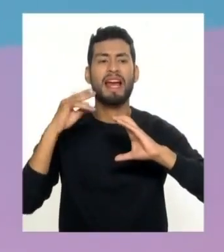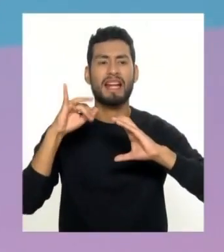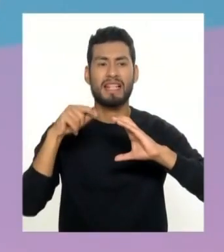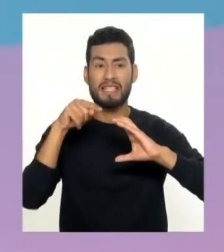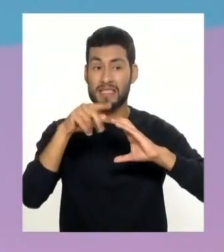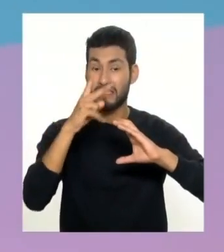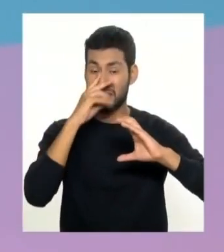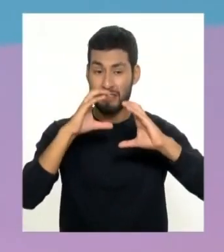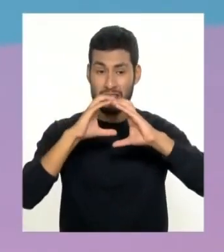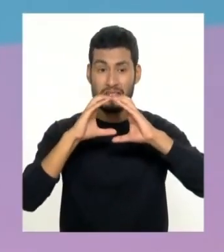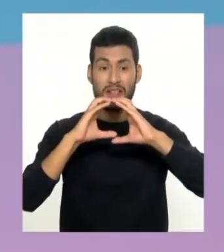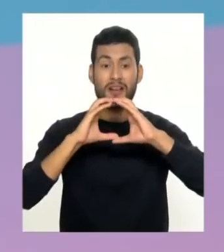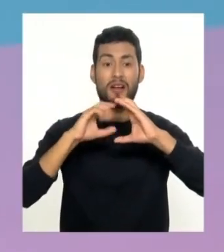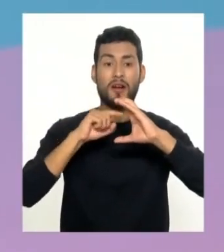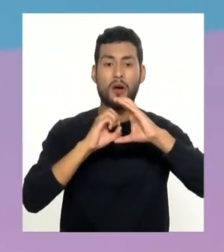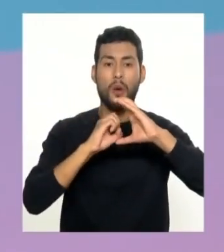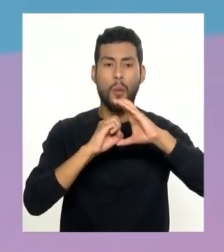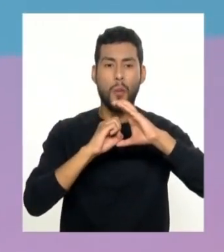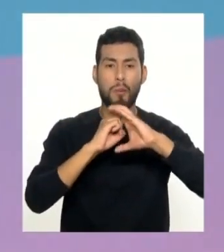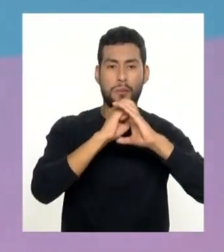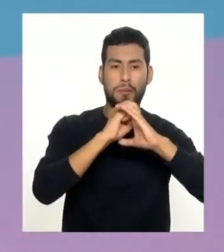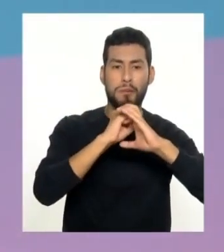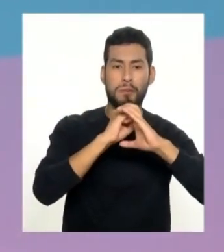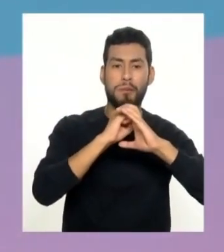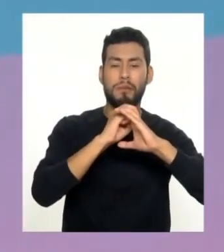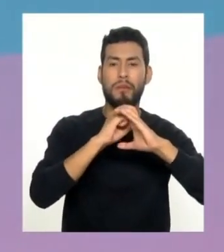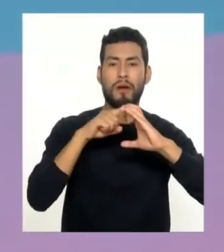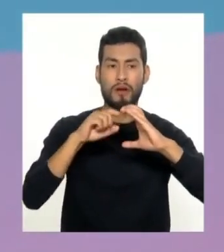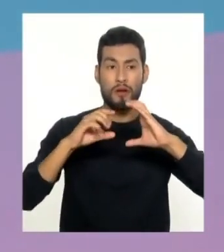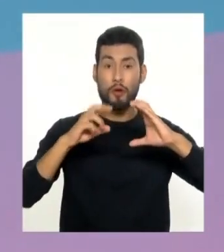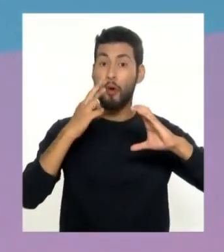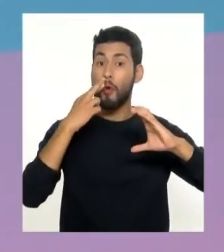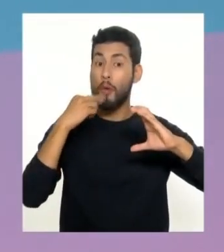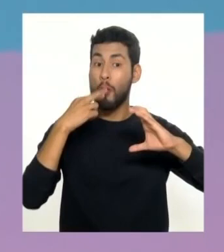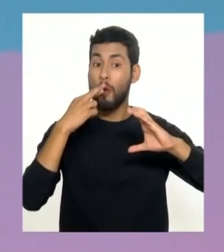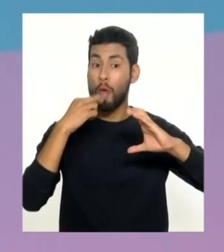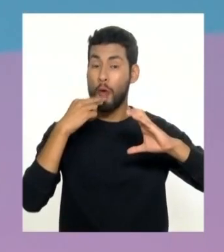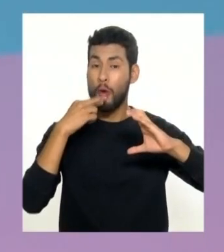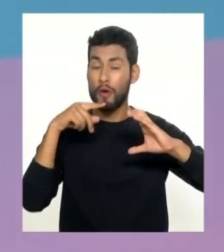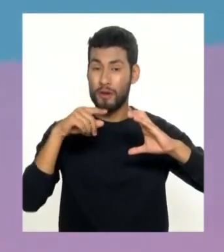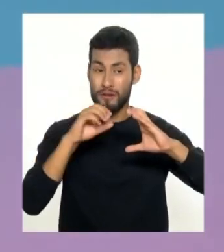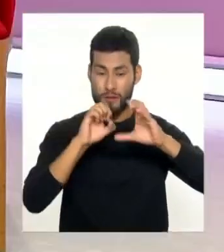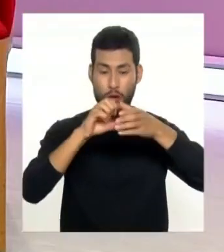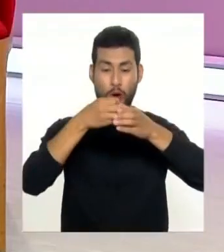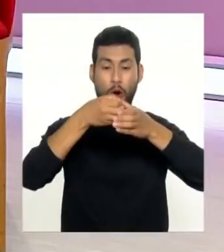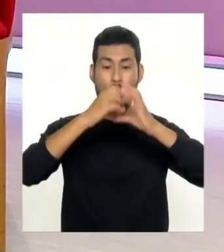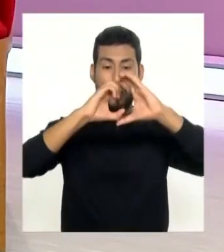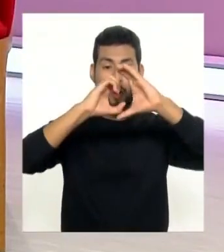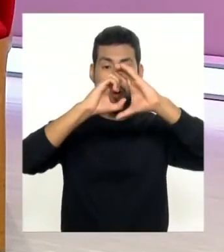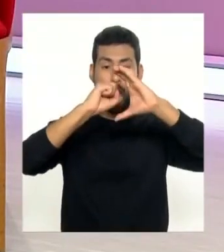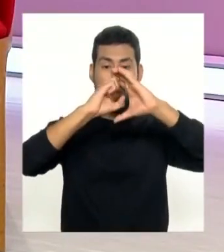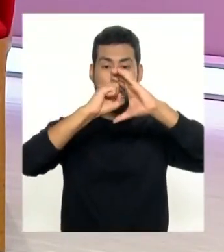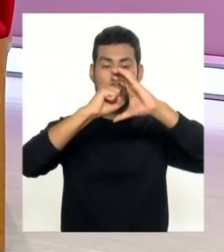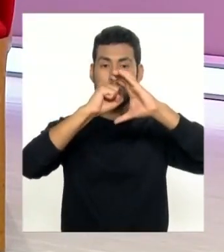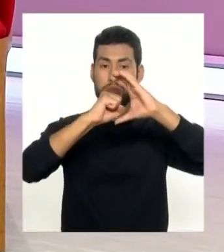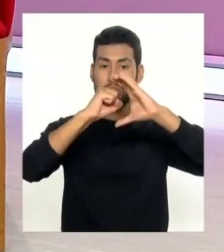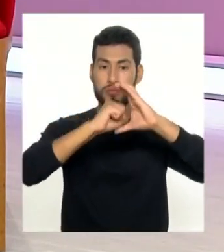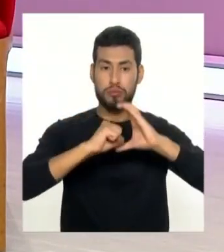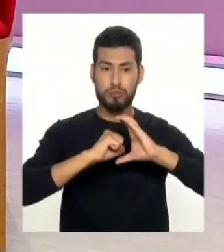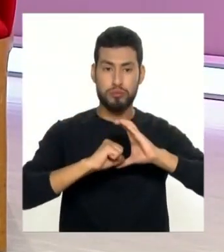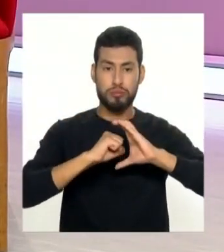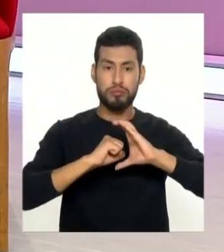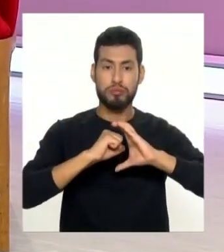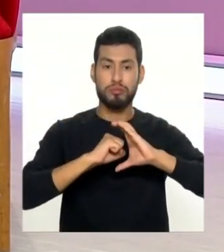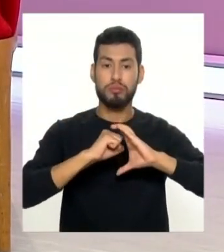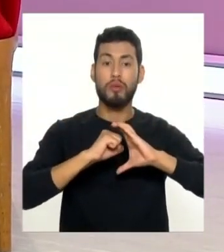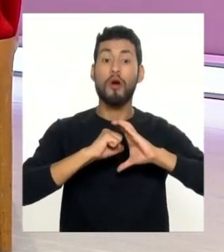es la salida de un fragmento, este puntito rojo. Ese amortiguador que se da en el medio, ¿no? En el vértebro y vértebra tenemos un amortiguador. Así